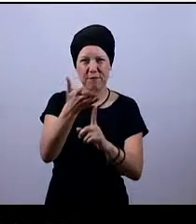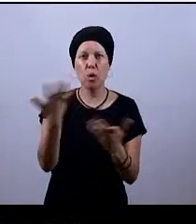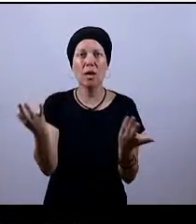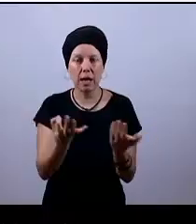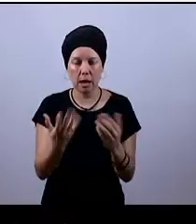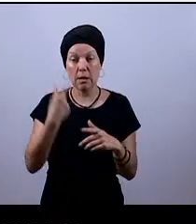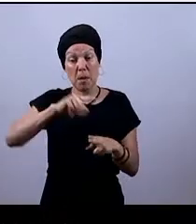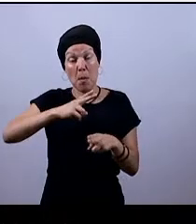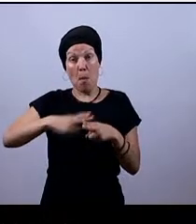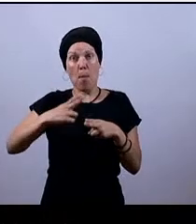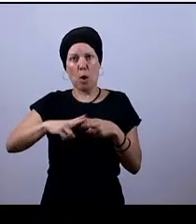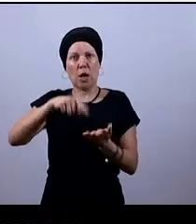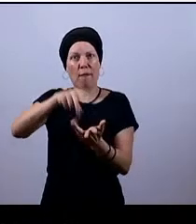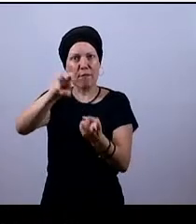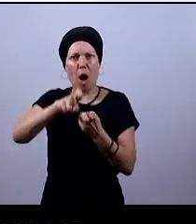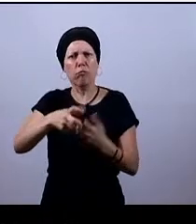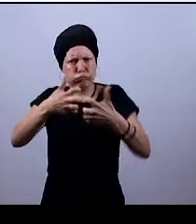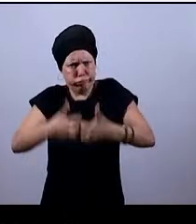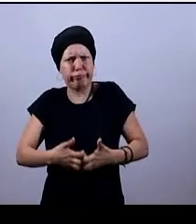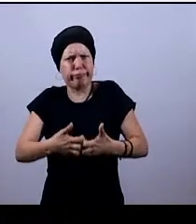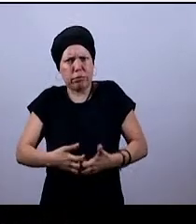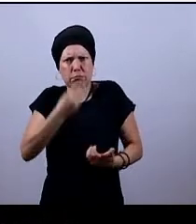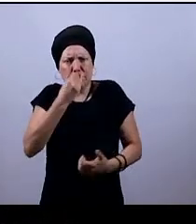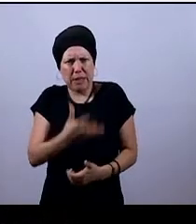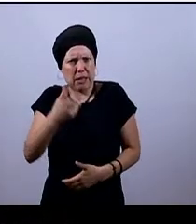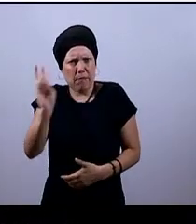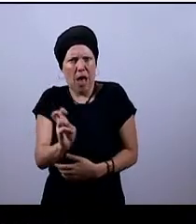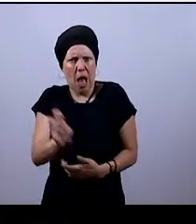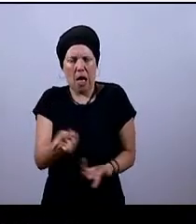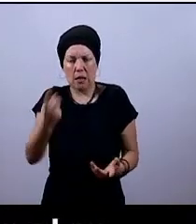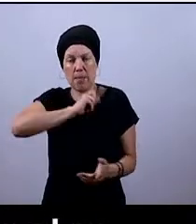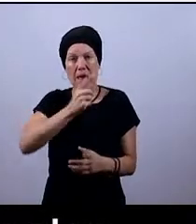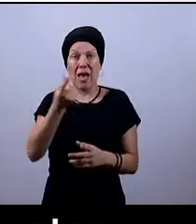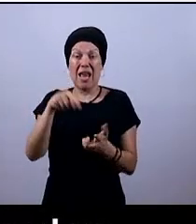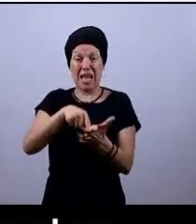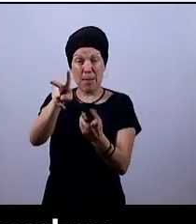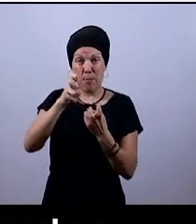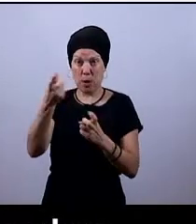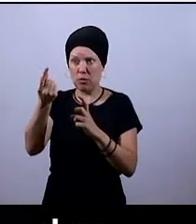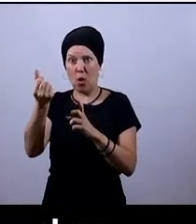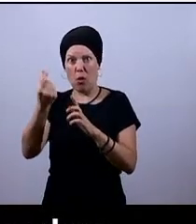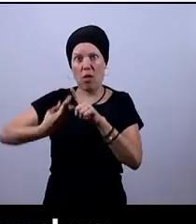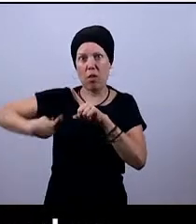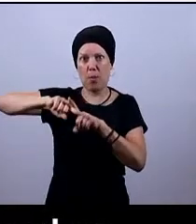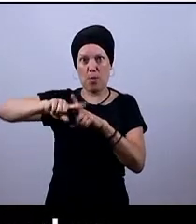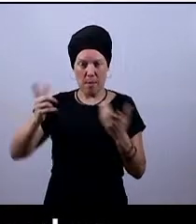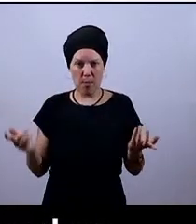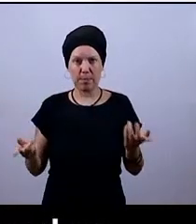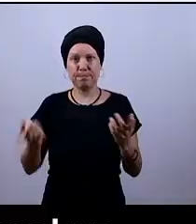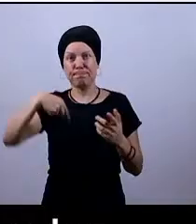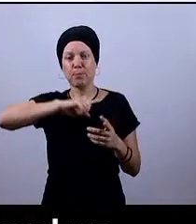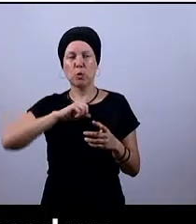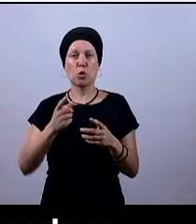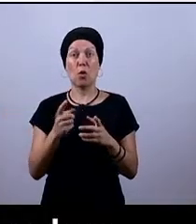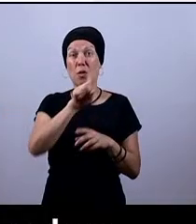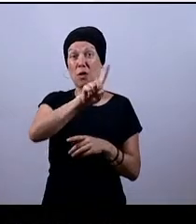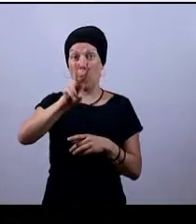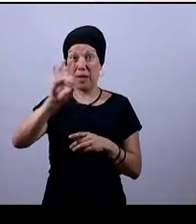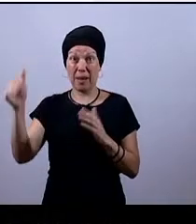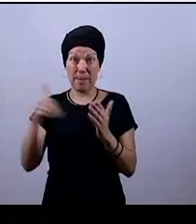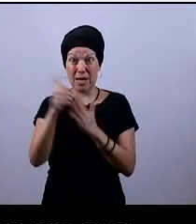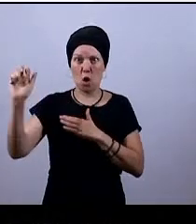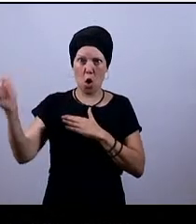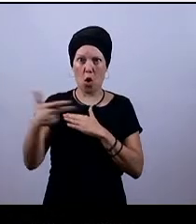nuestra política fiscal funciona, que devolvemos los impuestos y obtenemos mayor recaudación que nunca, que hemos devuelto 120